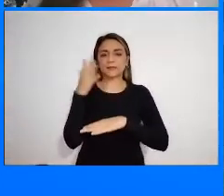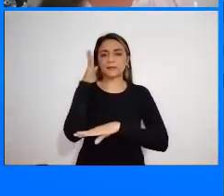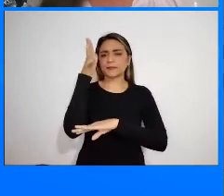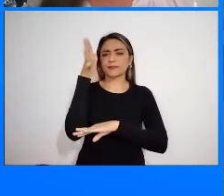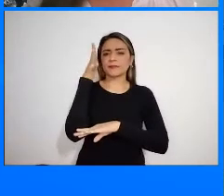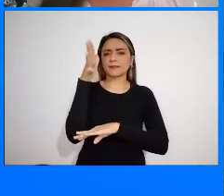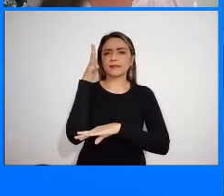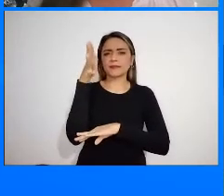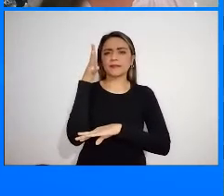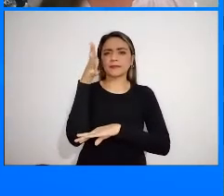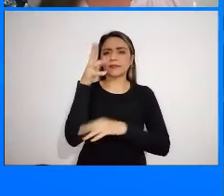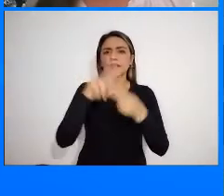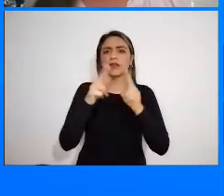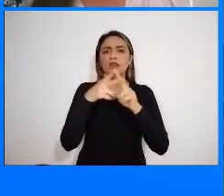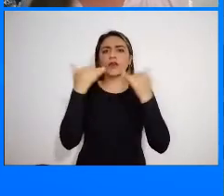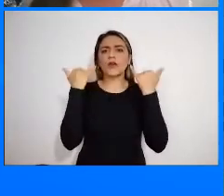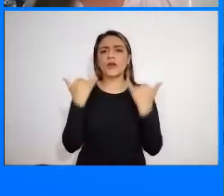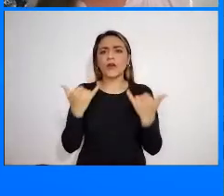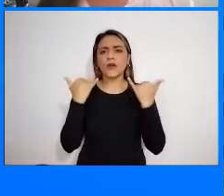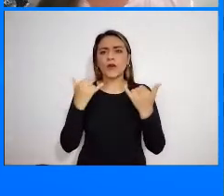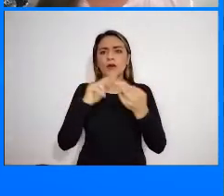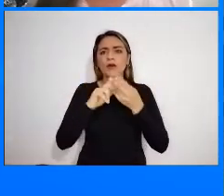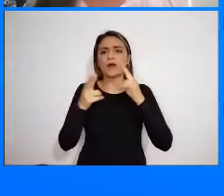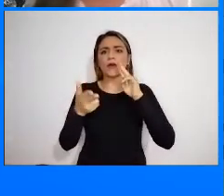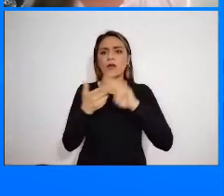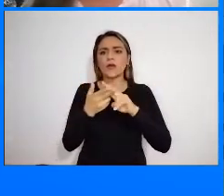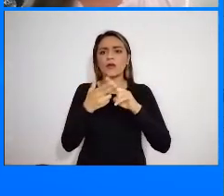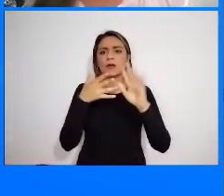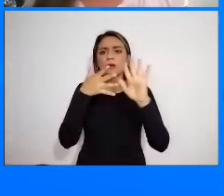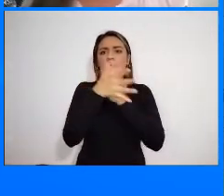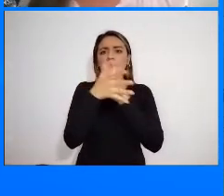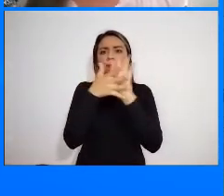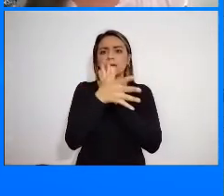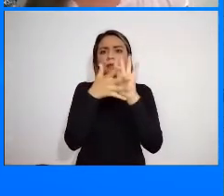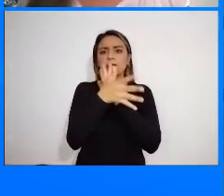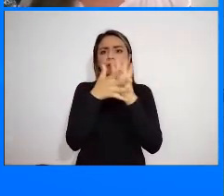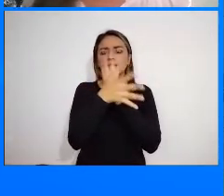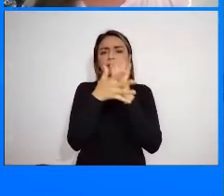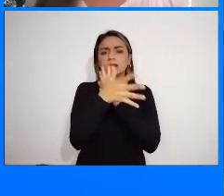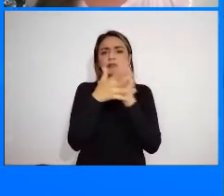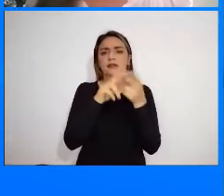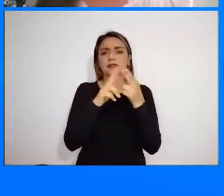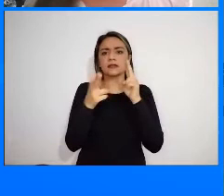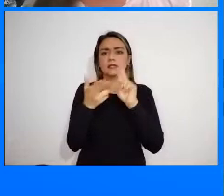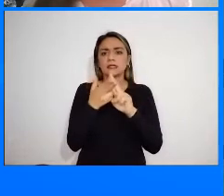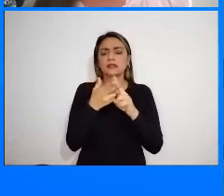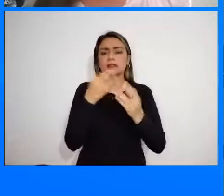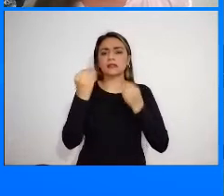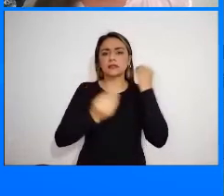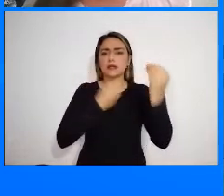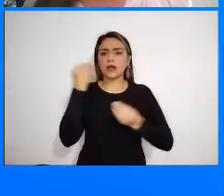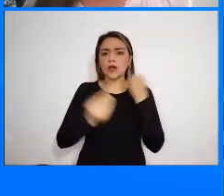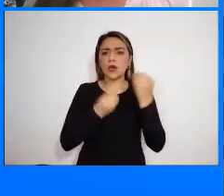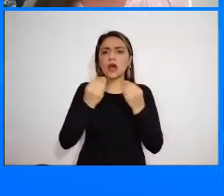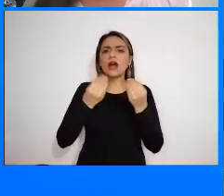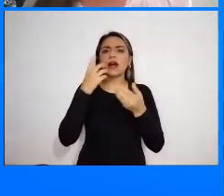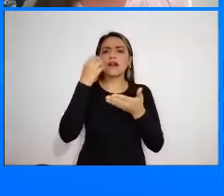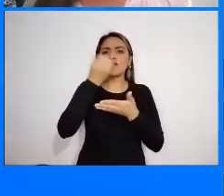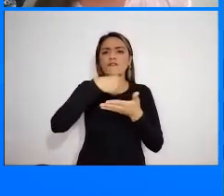sobre ecoturismo. Por mi formación, pues yo comento la anécdota de que hace una